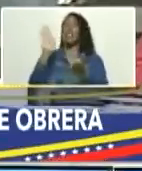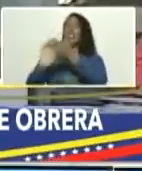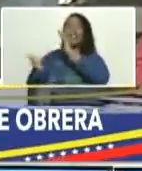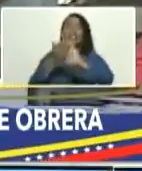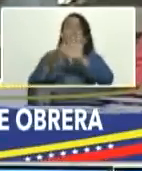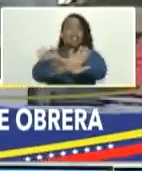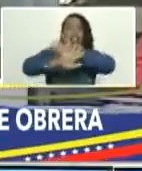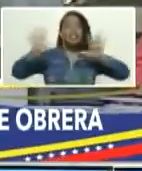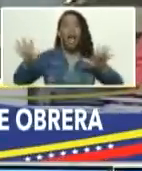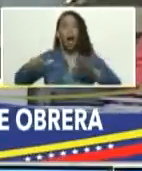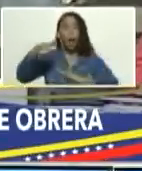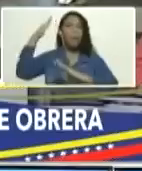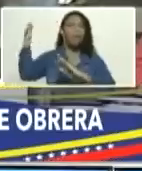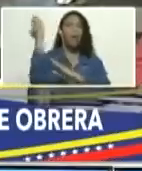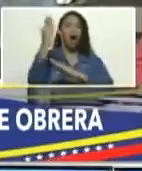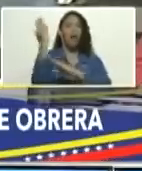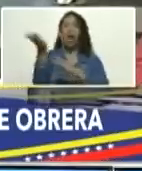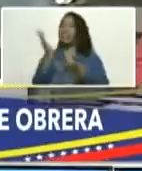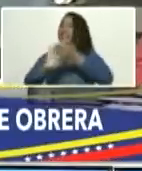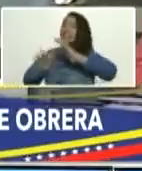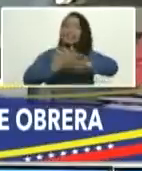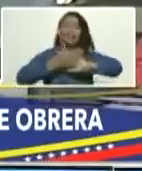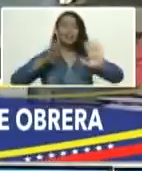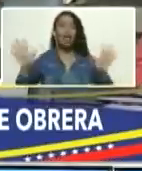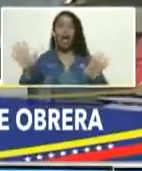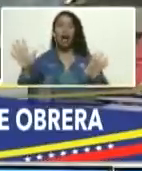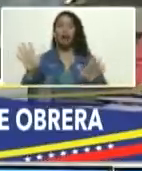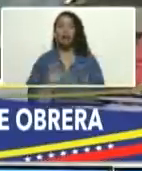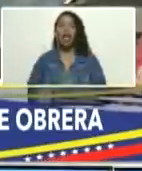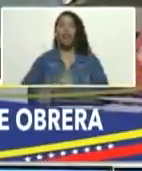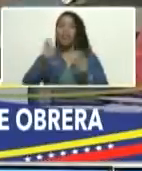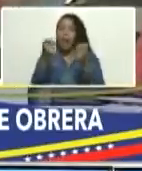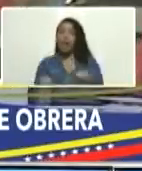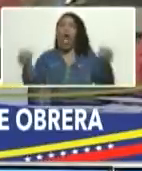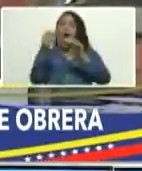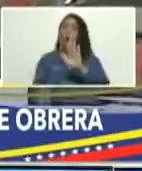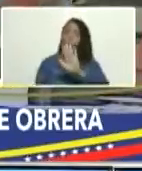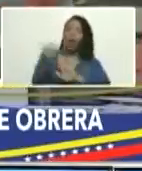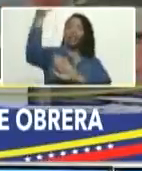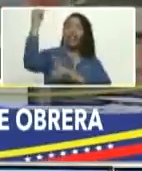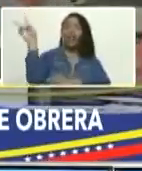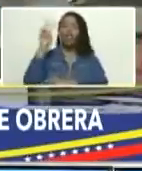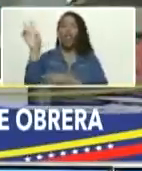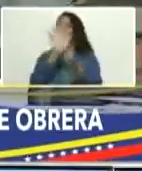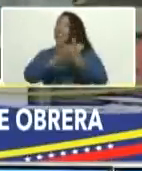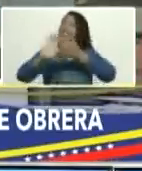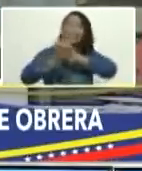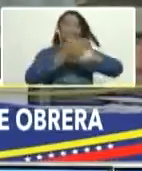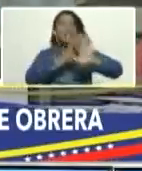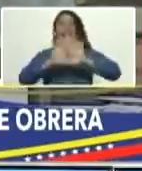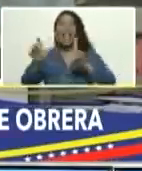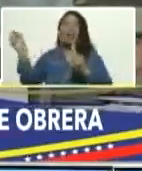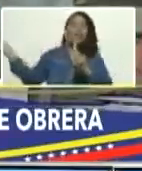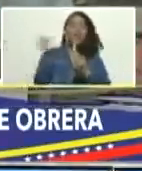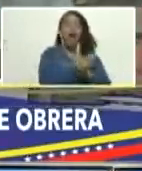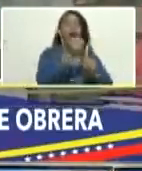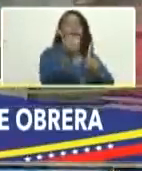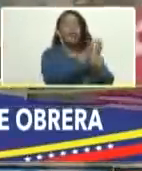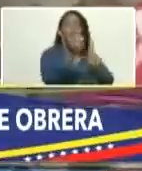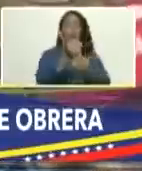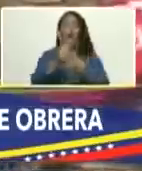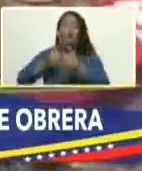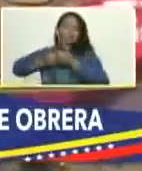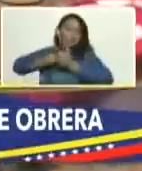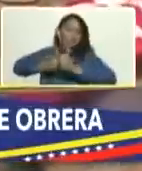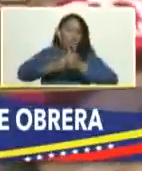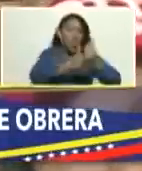de sanciones, basta ya de bloqueo contra Venezuela, basta ya de tortura y